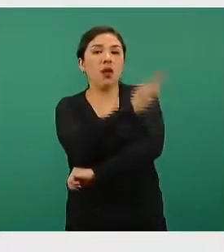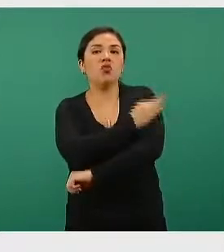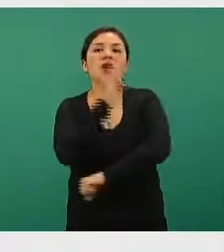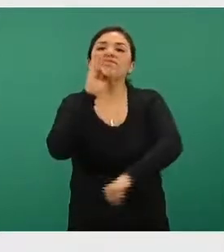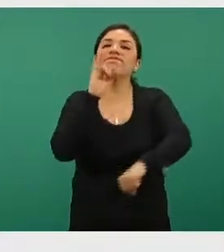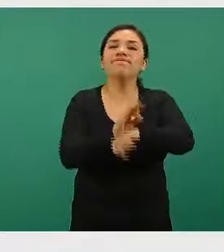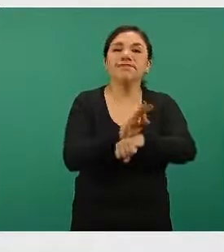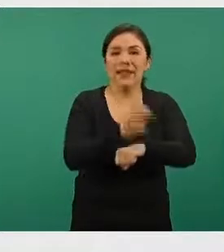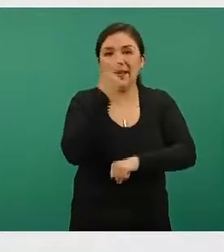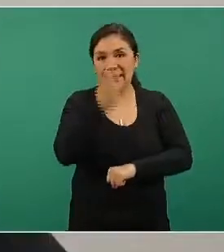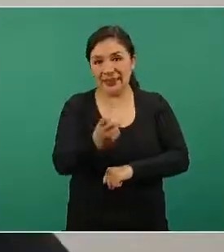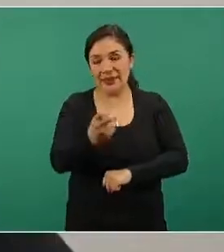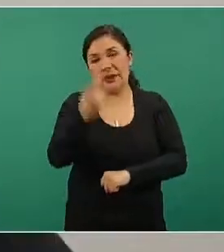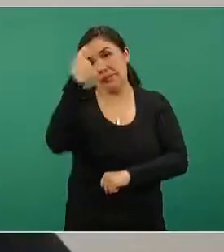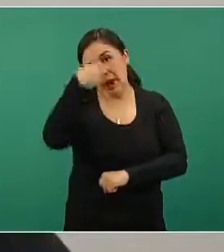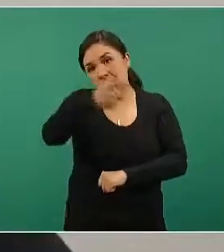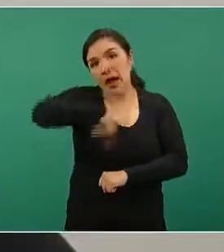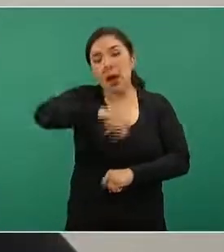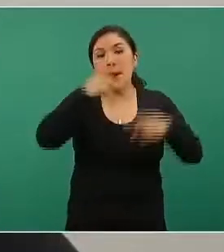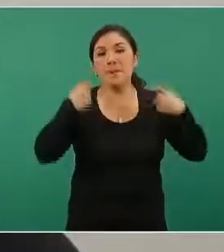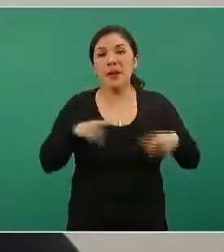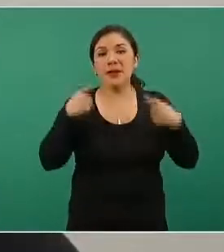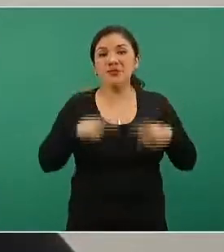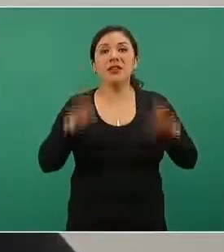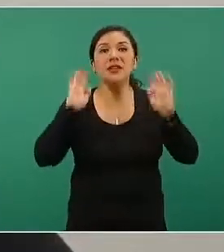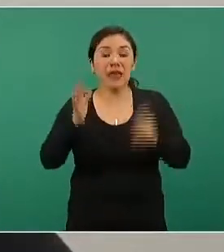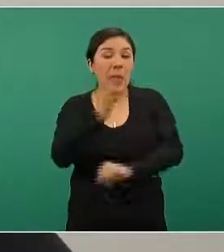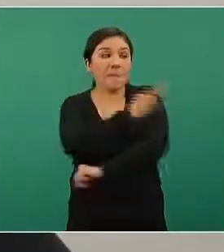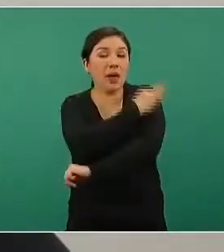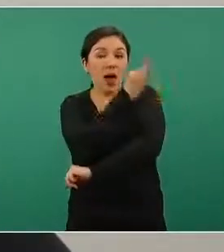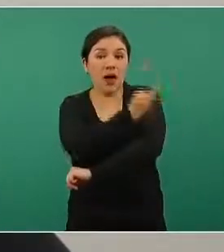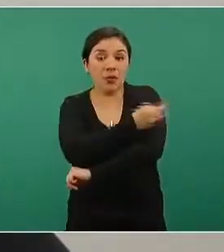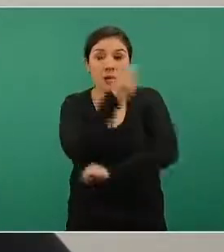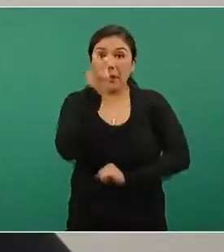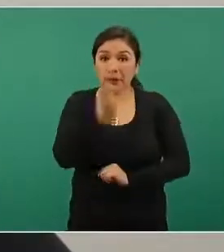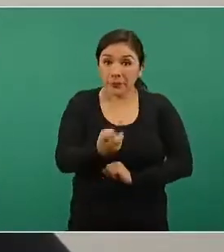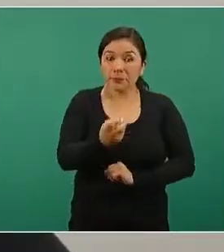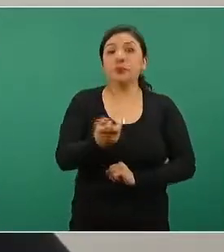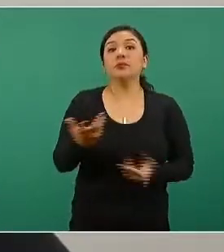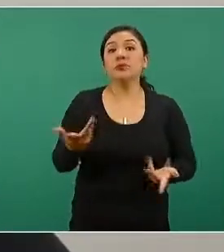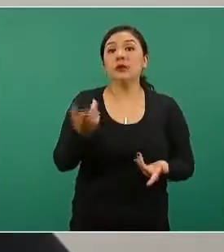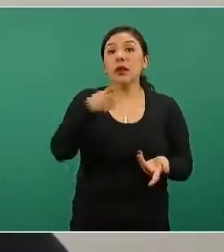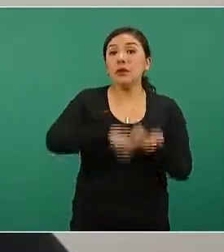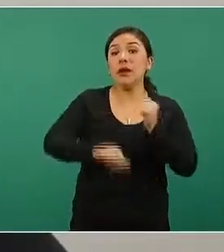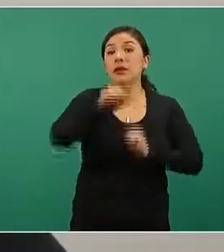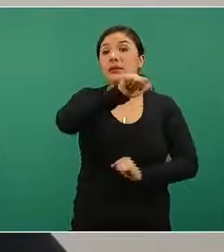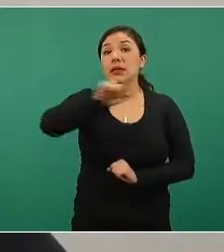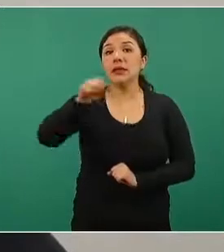como objetivo producir en las personas que las reciben, y por lo tanto estas